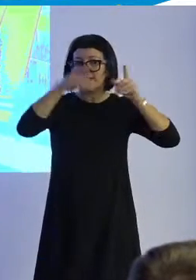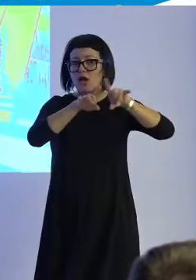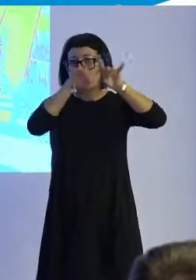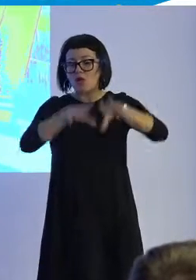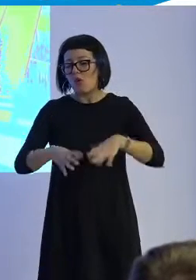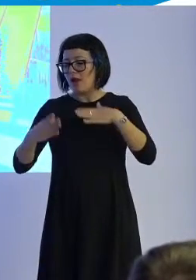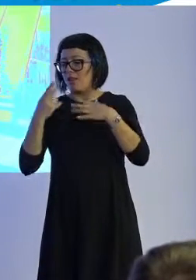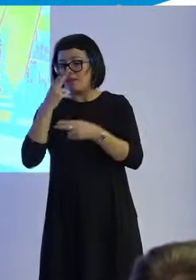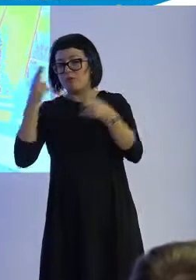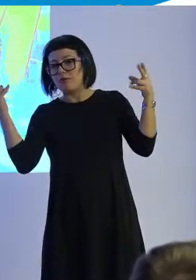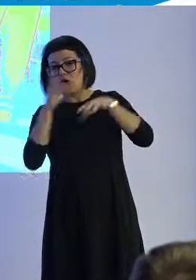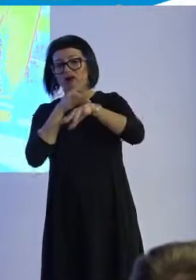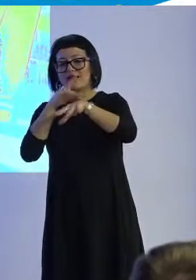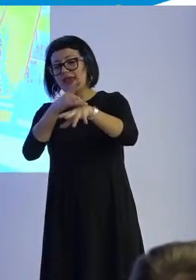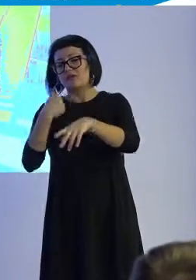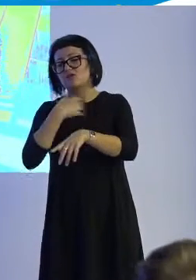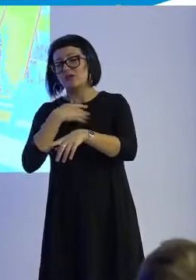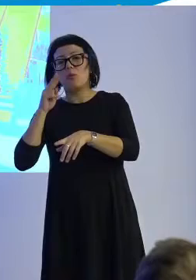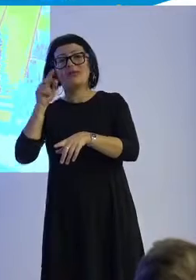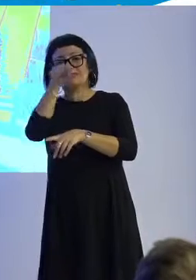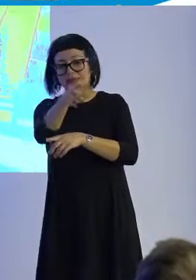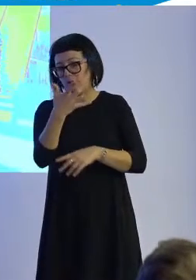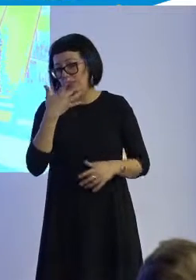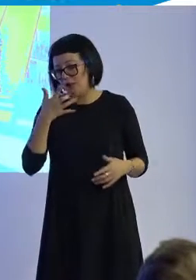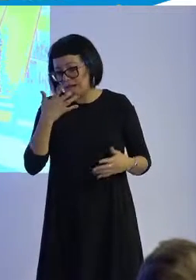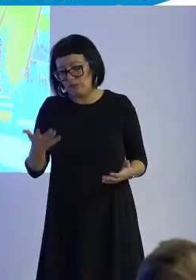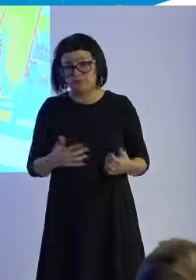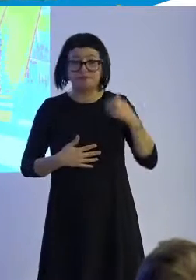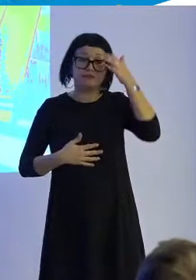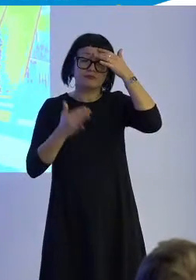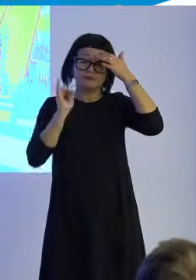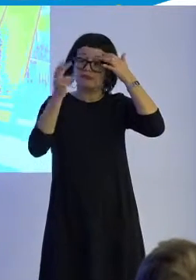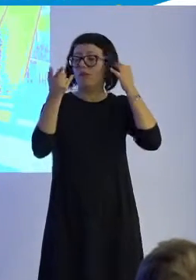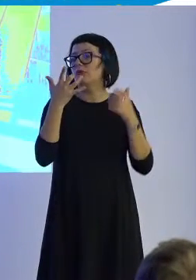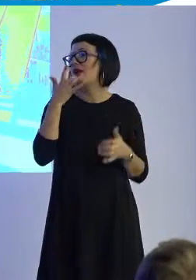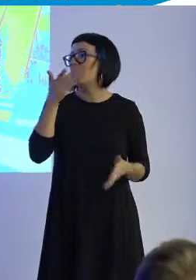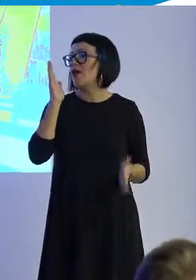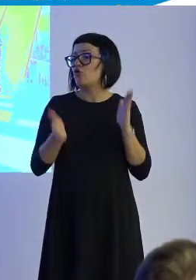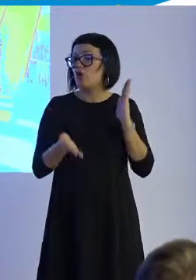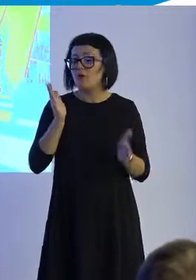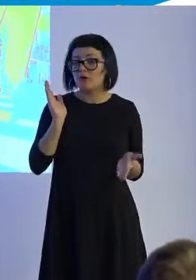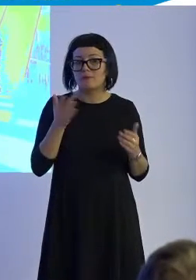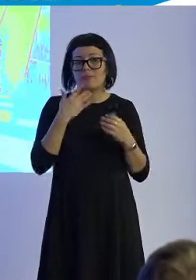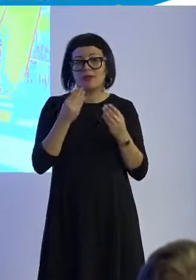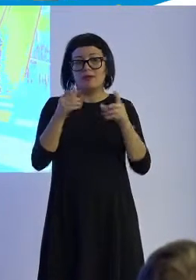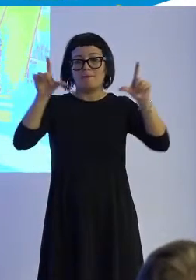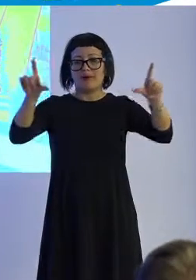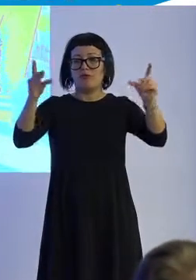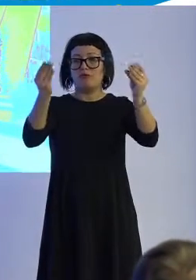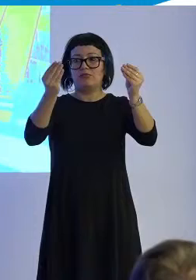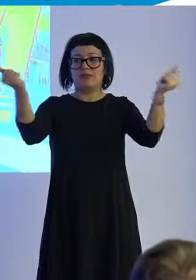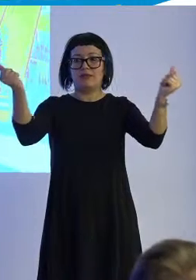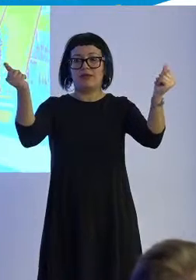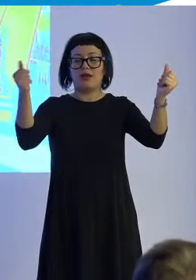al espectador hacia donde nosotros queremos. Entonces, en el ejemplo se veía un poco, bueno, pues salía un robot que desaparecía del plano, entonces